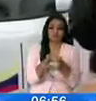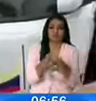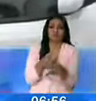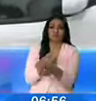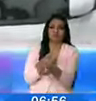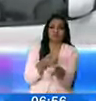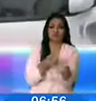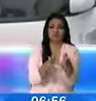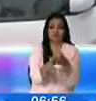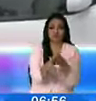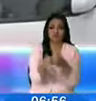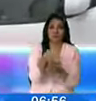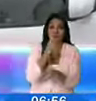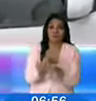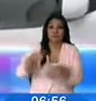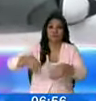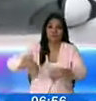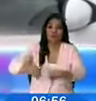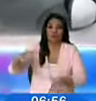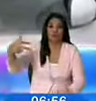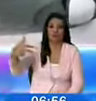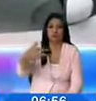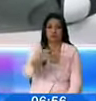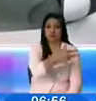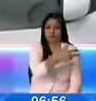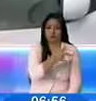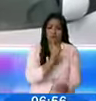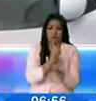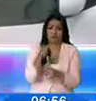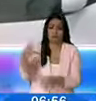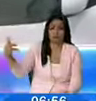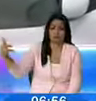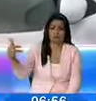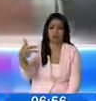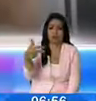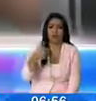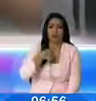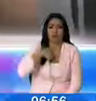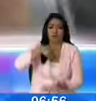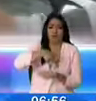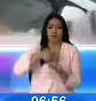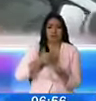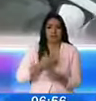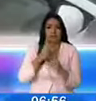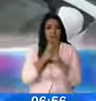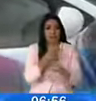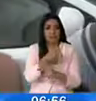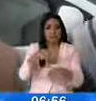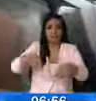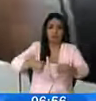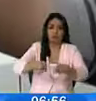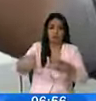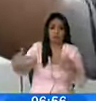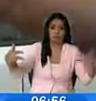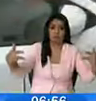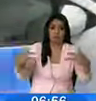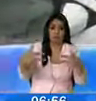Rebasando carril. No, estaban parados esperando. La moto a un lado y ellos estaban esperando el bus. Y viene por no atropellar otra moto que venía de acá.